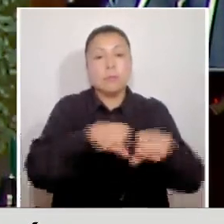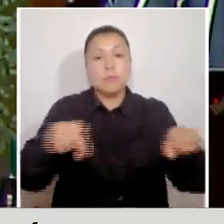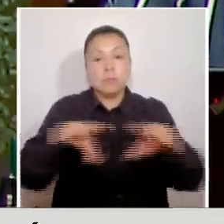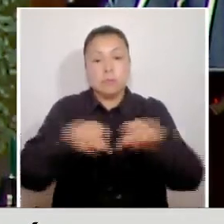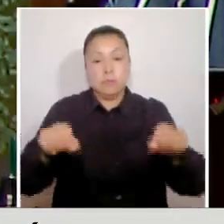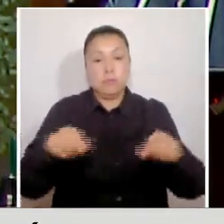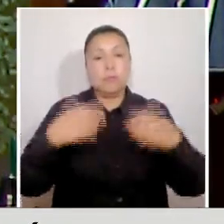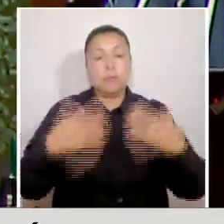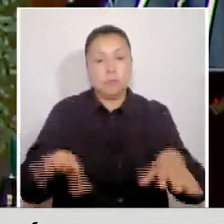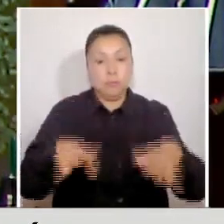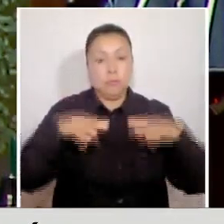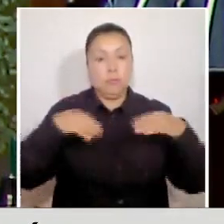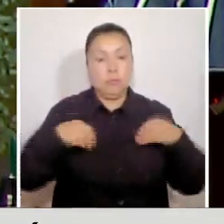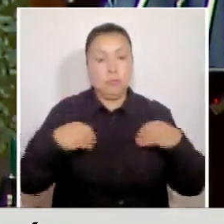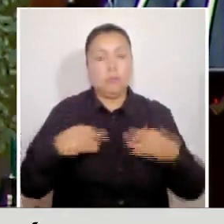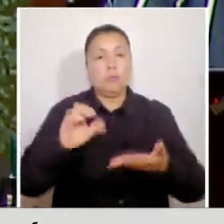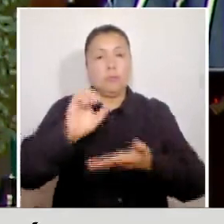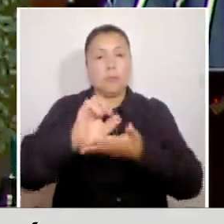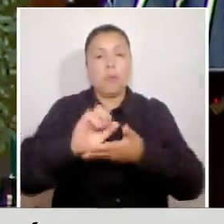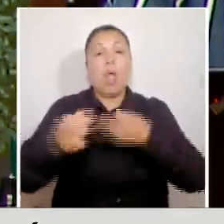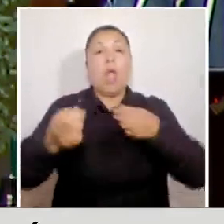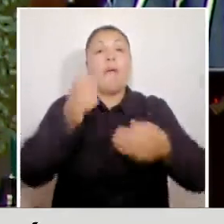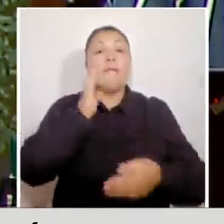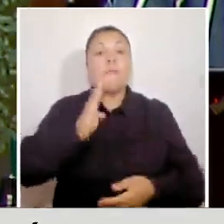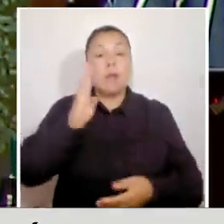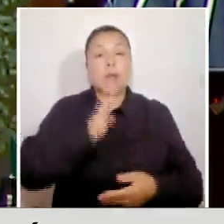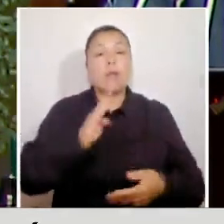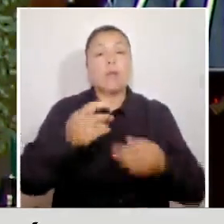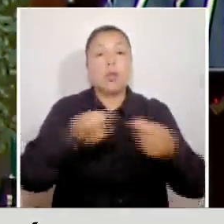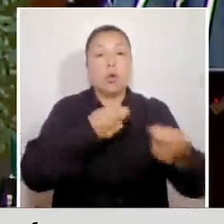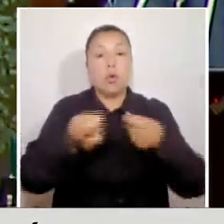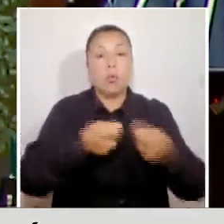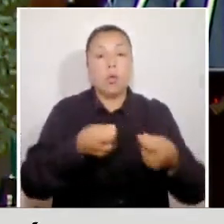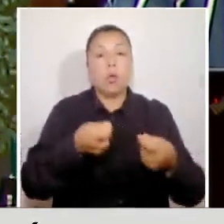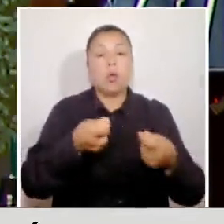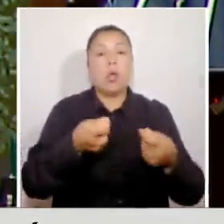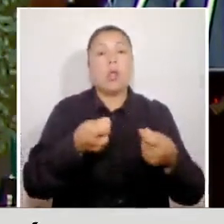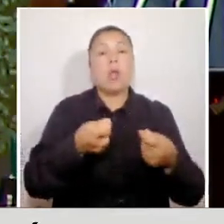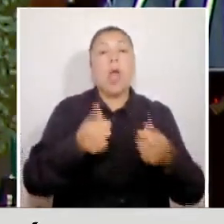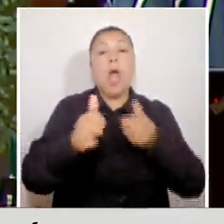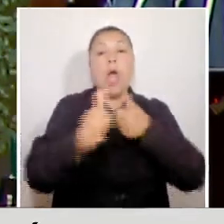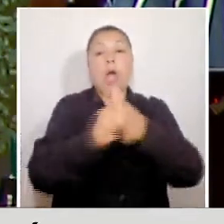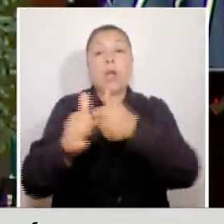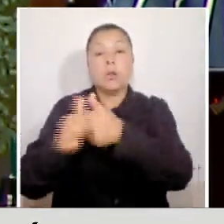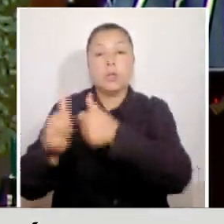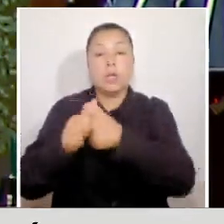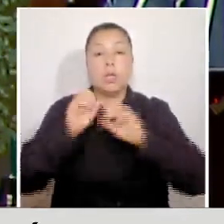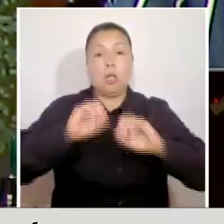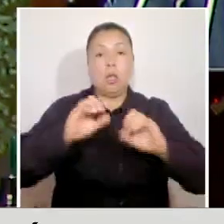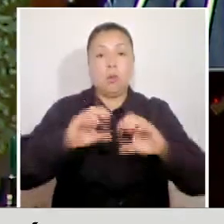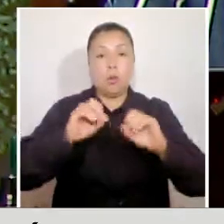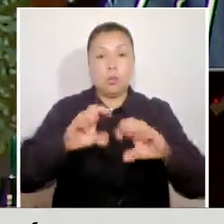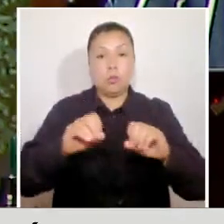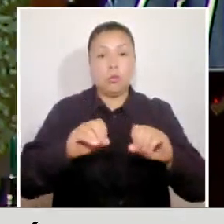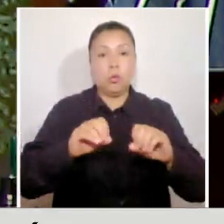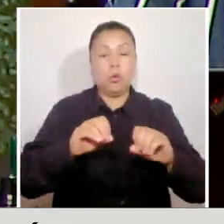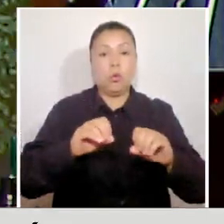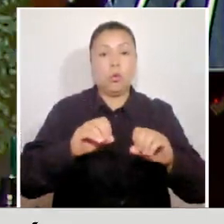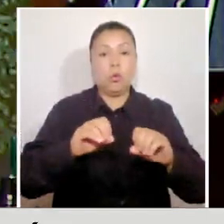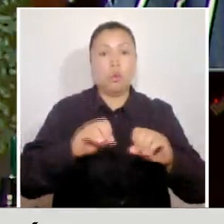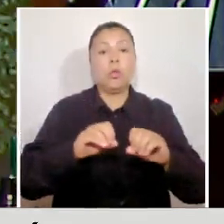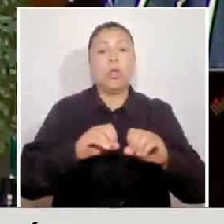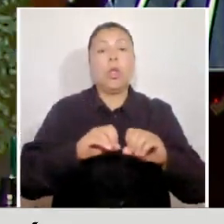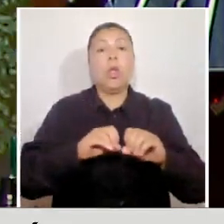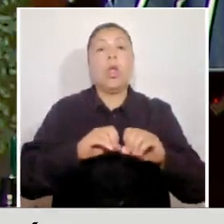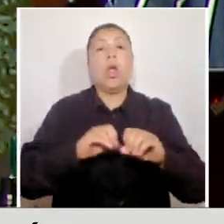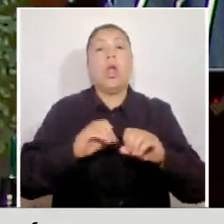estado respecto de los beneficios económicos que les corresponden a los asistentes de la educación en el traslado a los servicios locales de